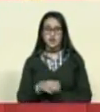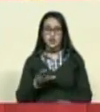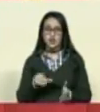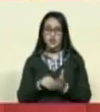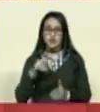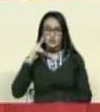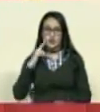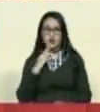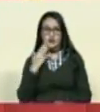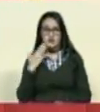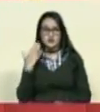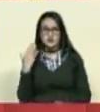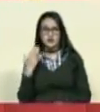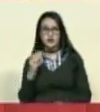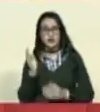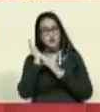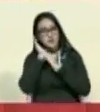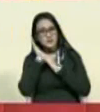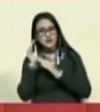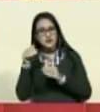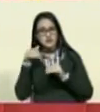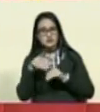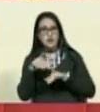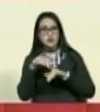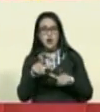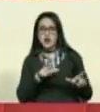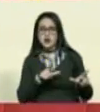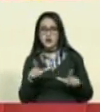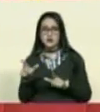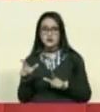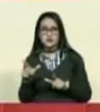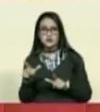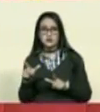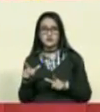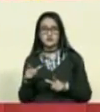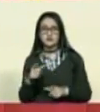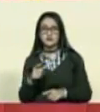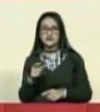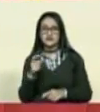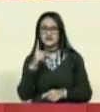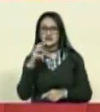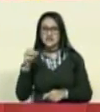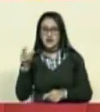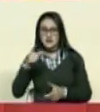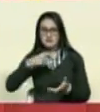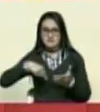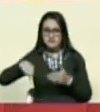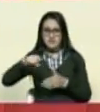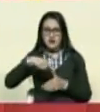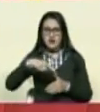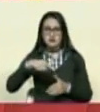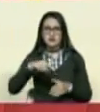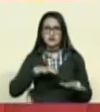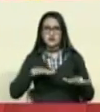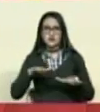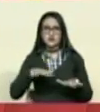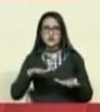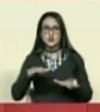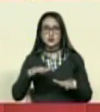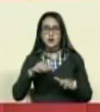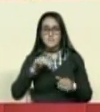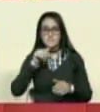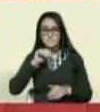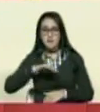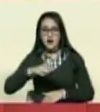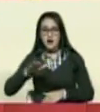Bolívar. Construcción del dormitorio para la tropa alistada con capacidad de 100 plazas para la 8ª Brigada de Comandos del Mar, Estado